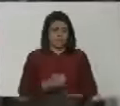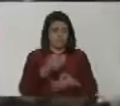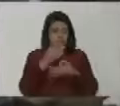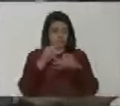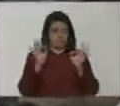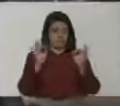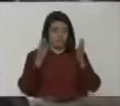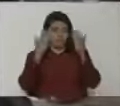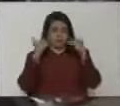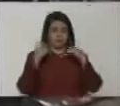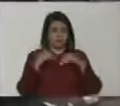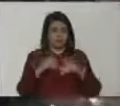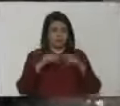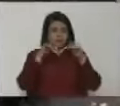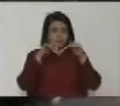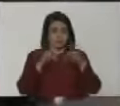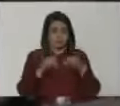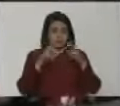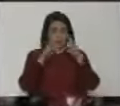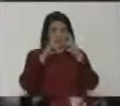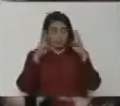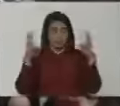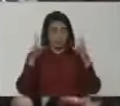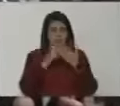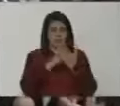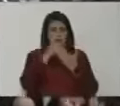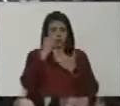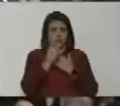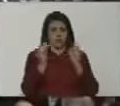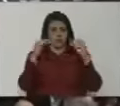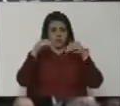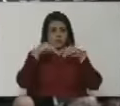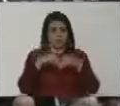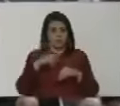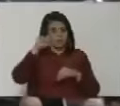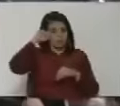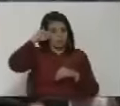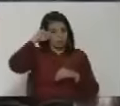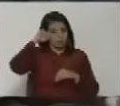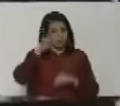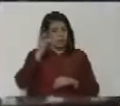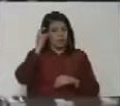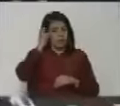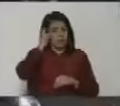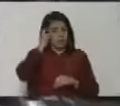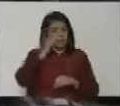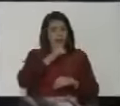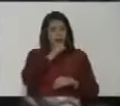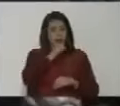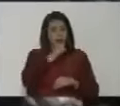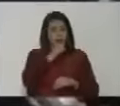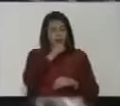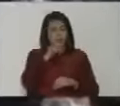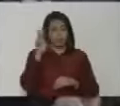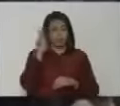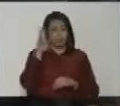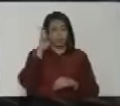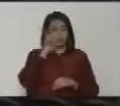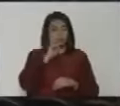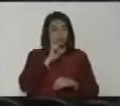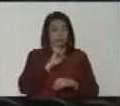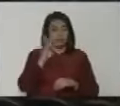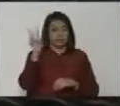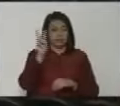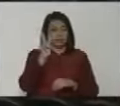Excelente. Siguiente punto del orden del día, ciudadana secretaria. Proyecto de acuerdo para conmemorar el Día del Adulto Mayor en la República